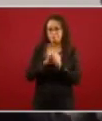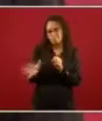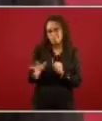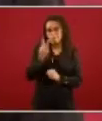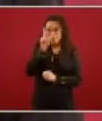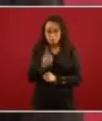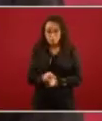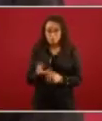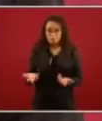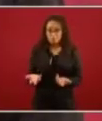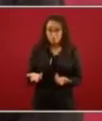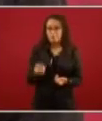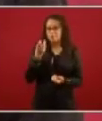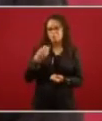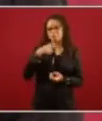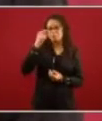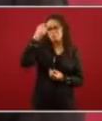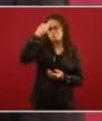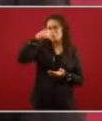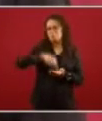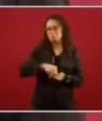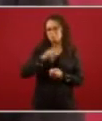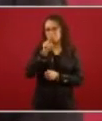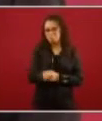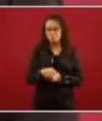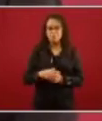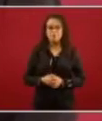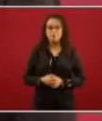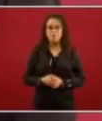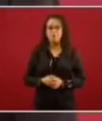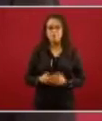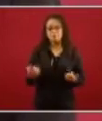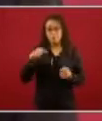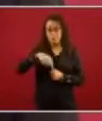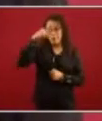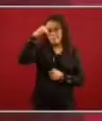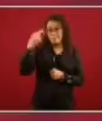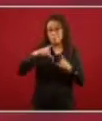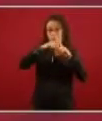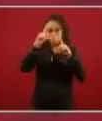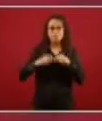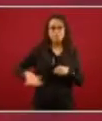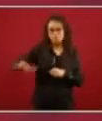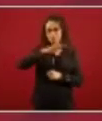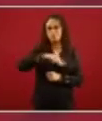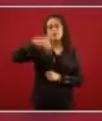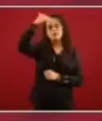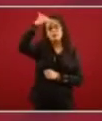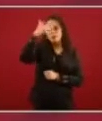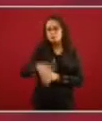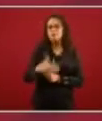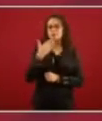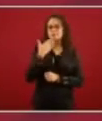No creo en eso. Creo que el pueblo de México está muy consciente, ya no